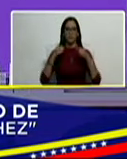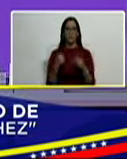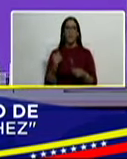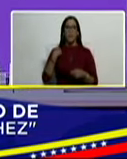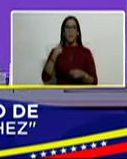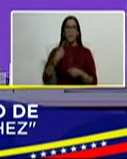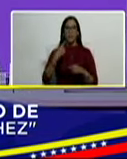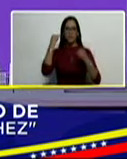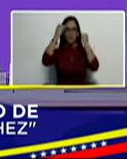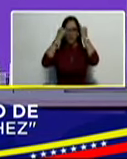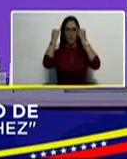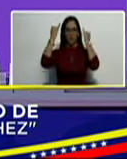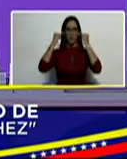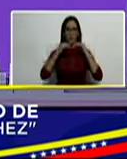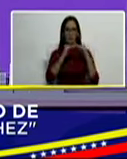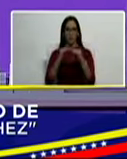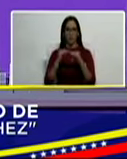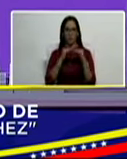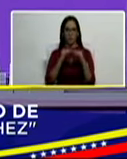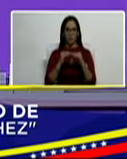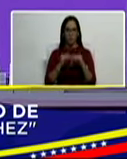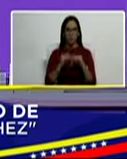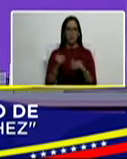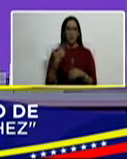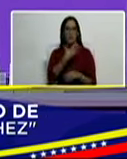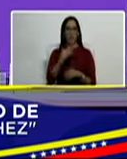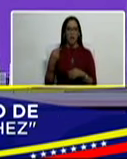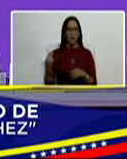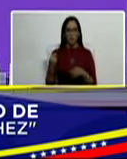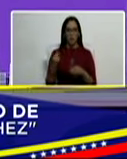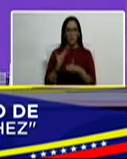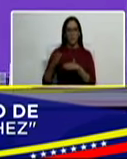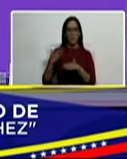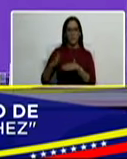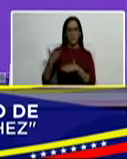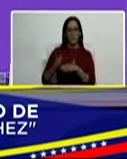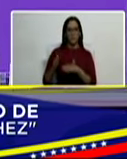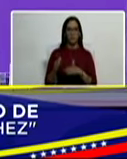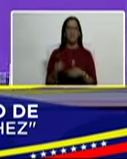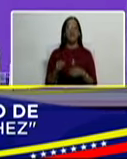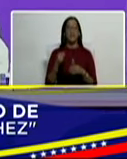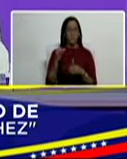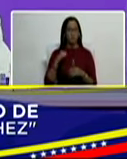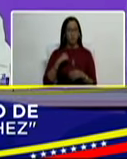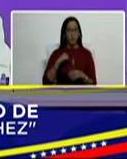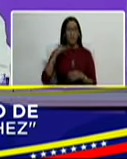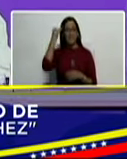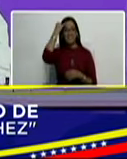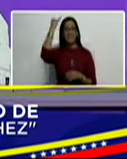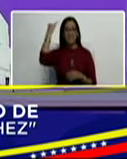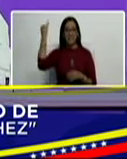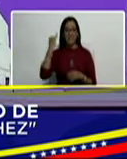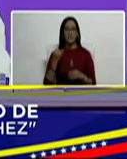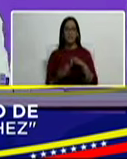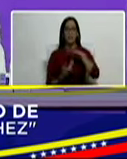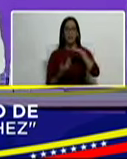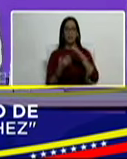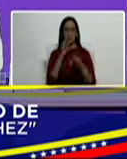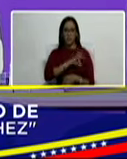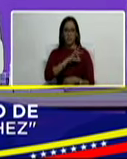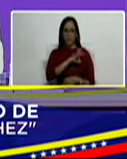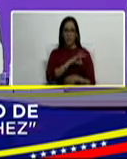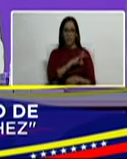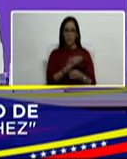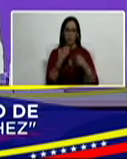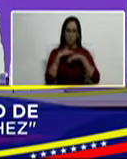Precursores de la idea de la igualdad, de la no discriminación, que son las ideas bases del socialismo. El